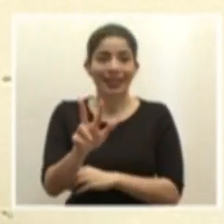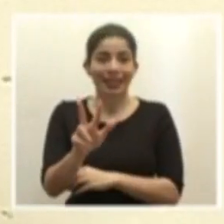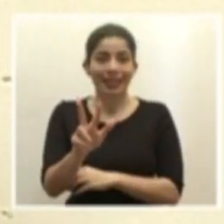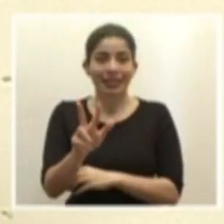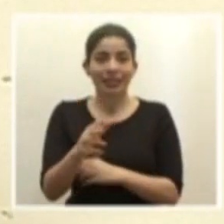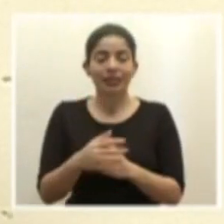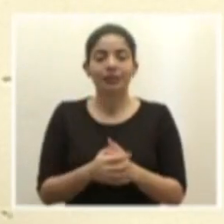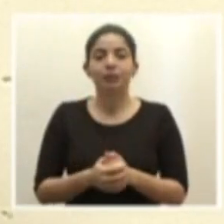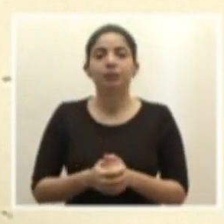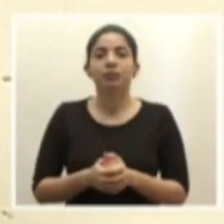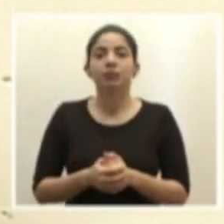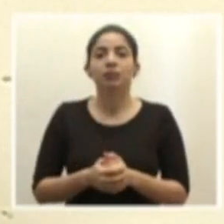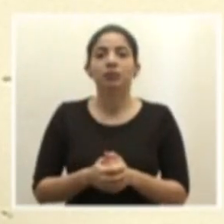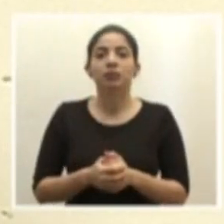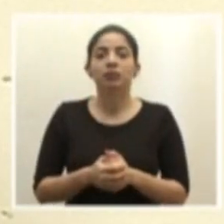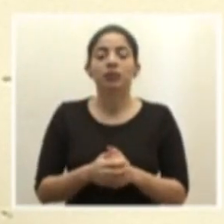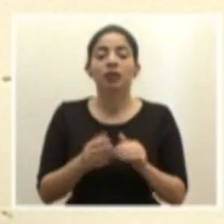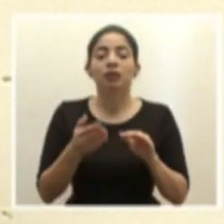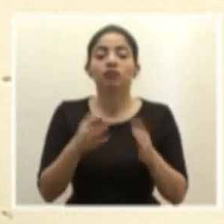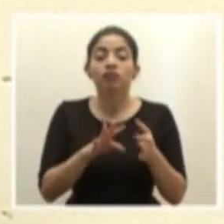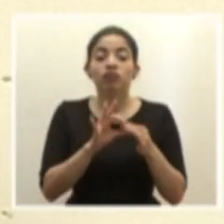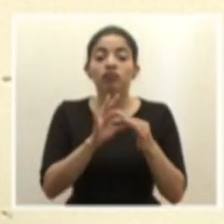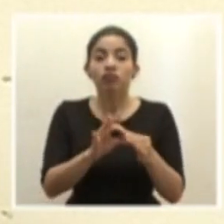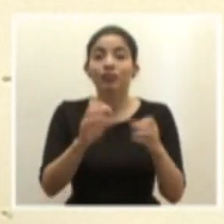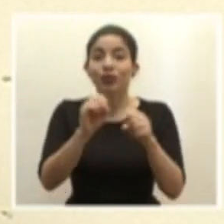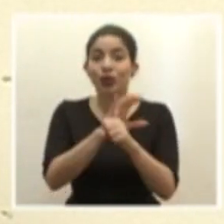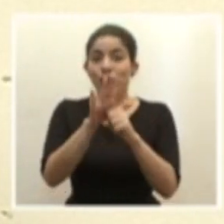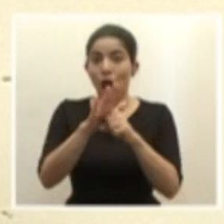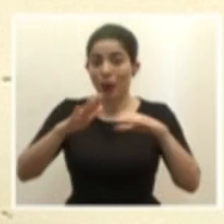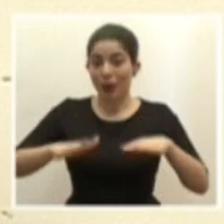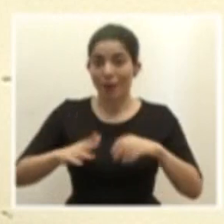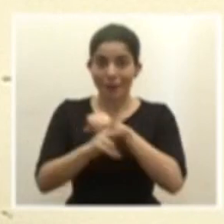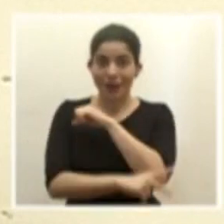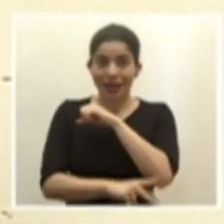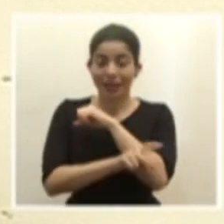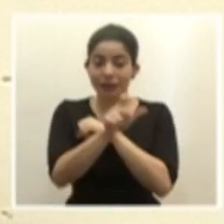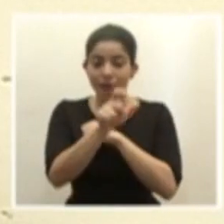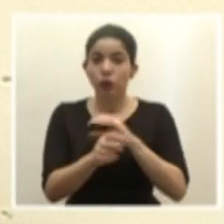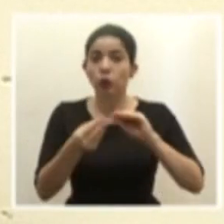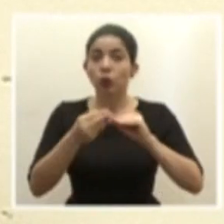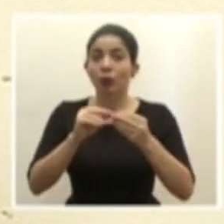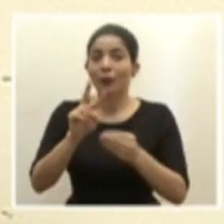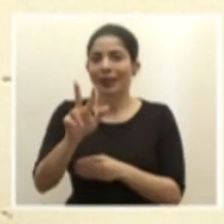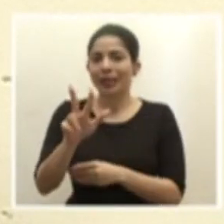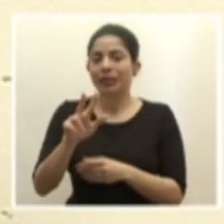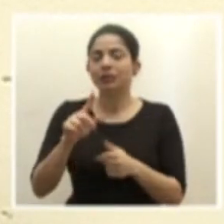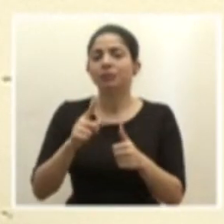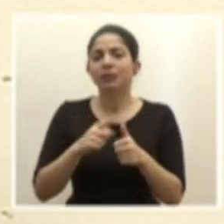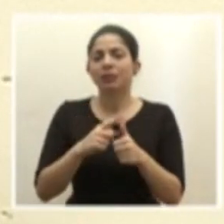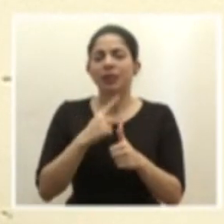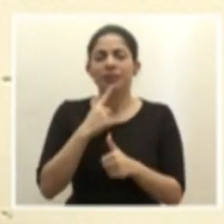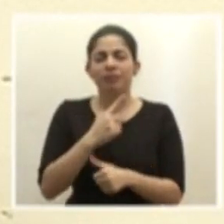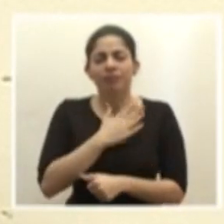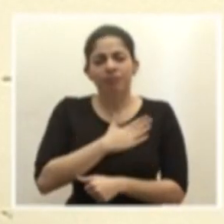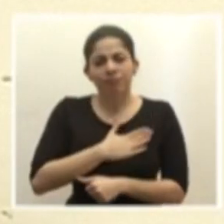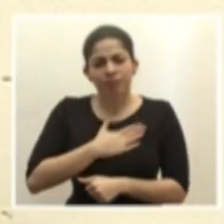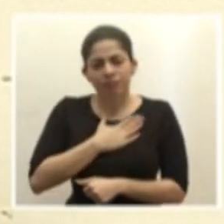23 relacionado con COVID-19 en nuestro país, primero darle un sentido